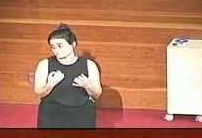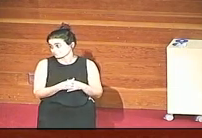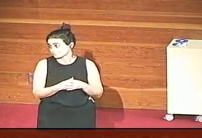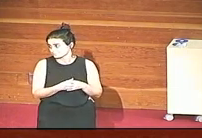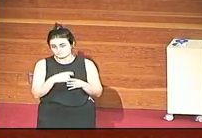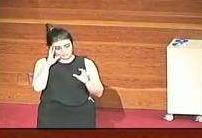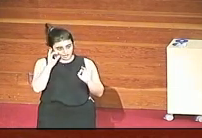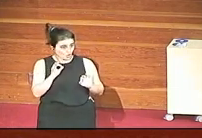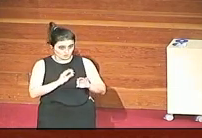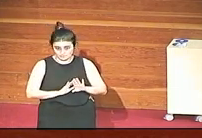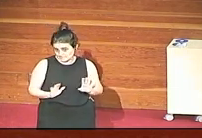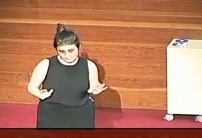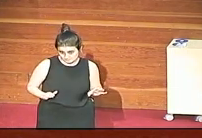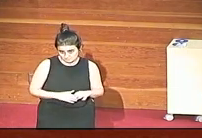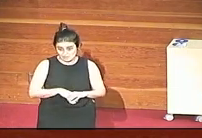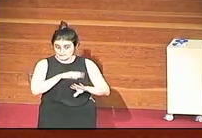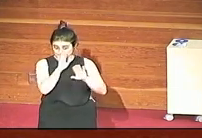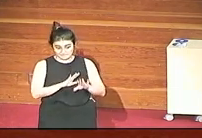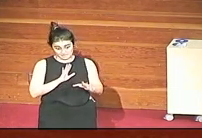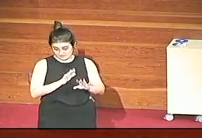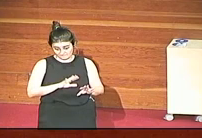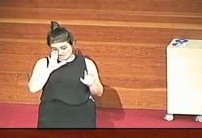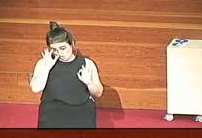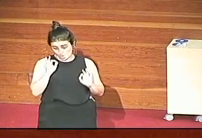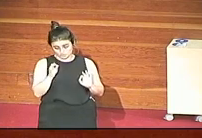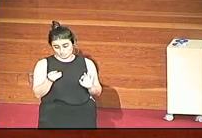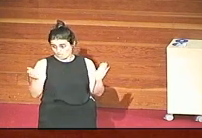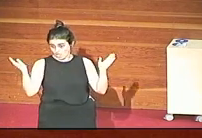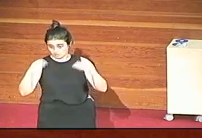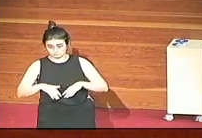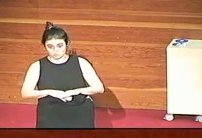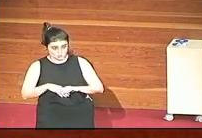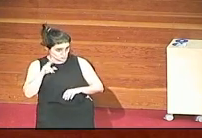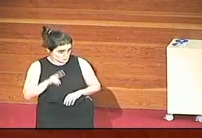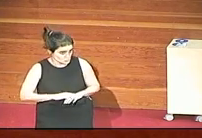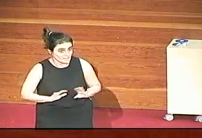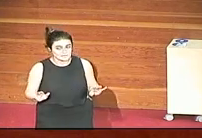sentido común que que parece ser que es el menos común de los sentidos pero